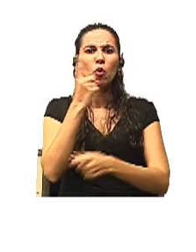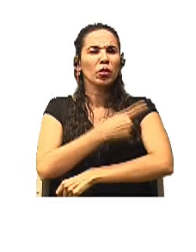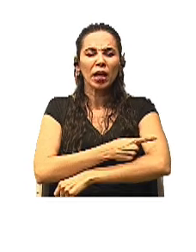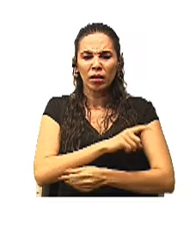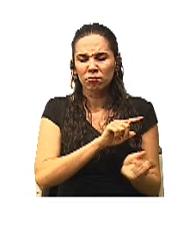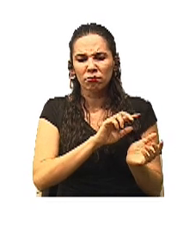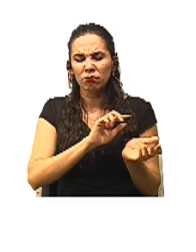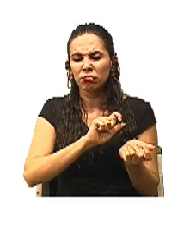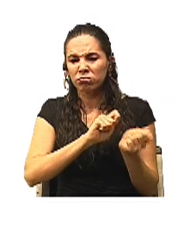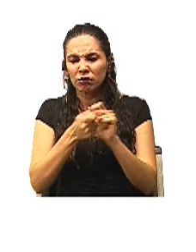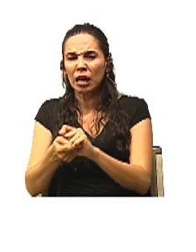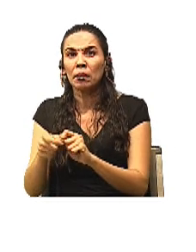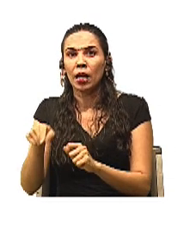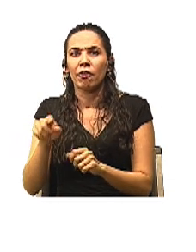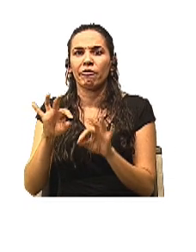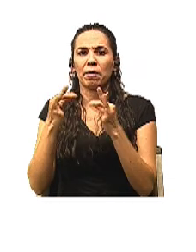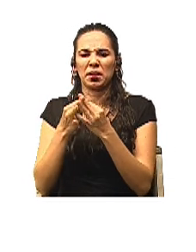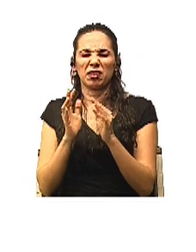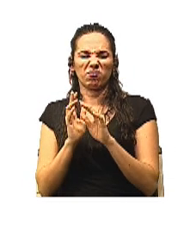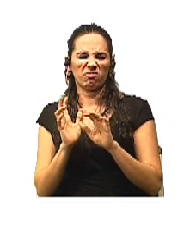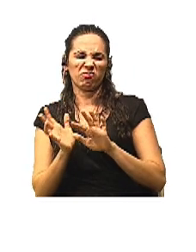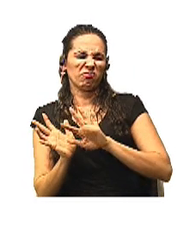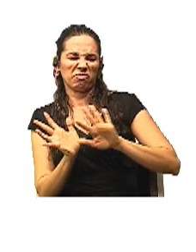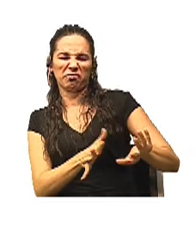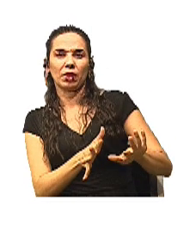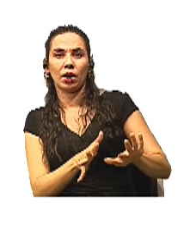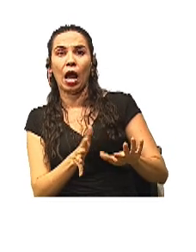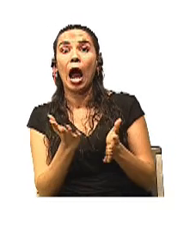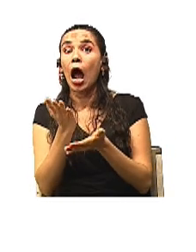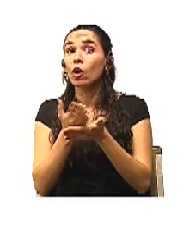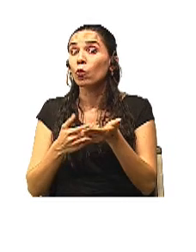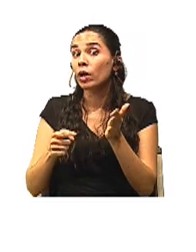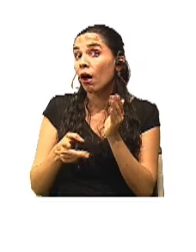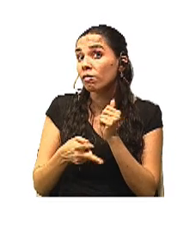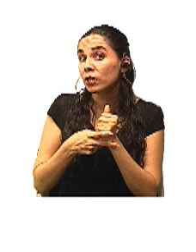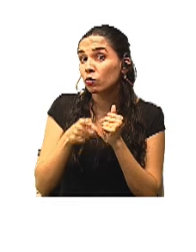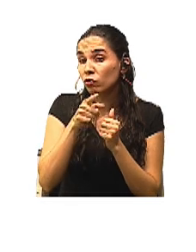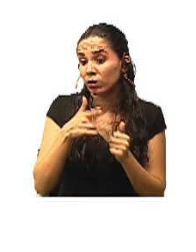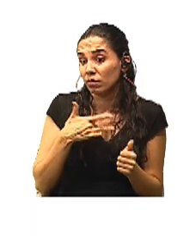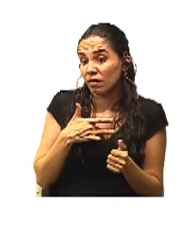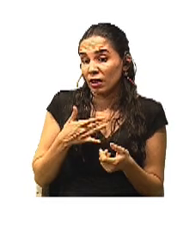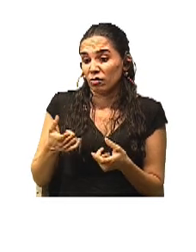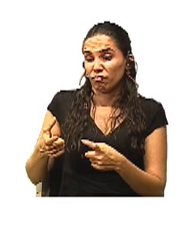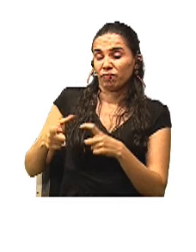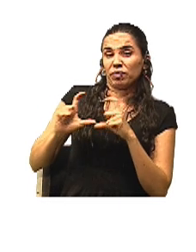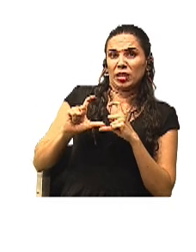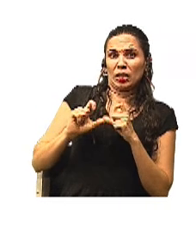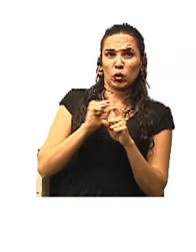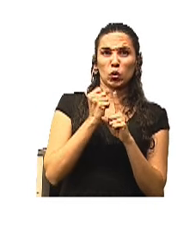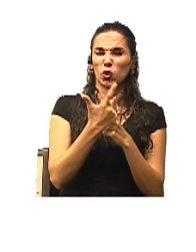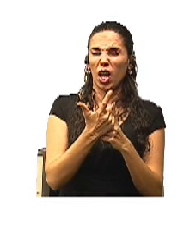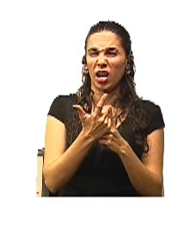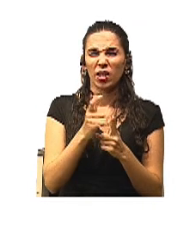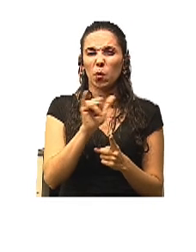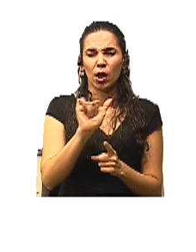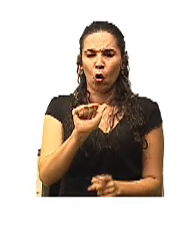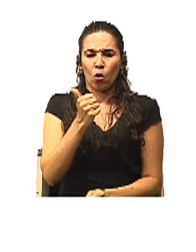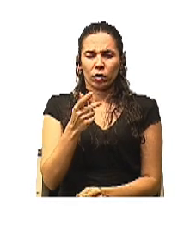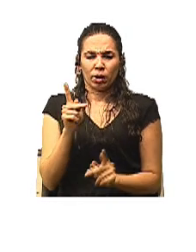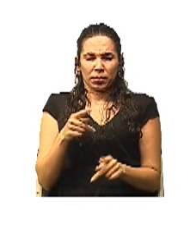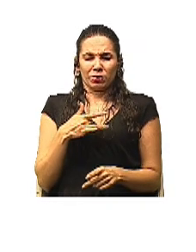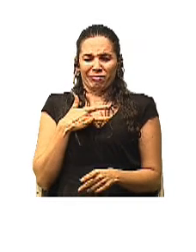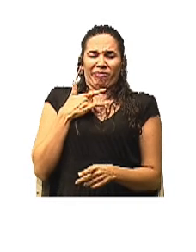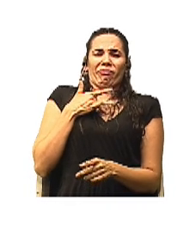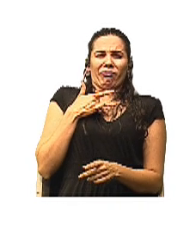su familia lo rechace. Algunos se han sentido rechazados socialmente como si fuera otra persona.